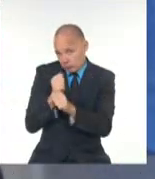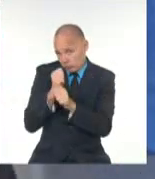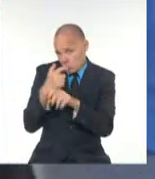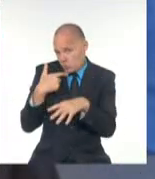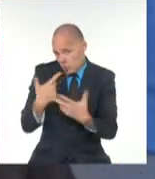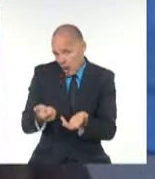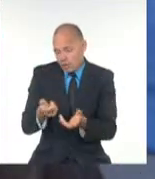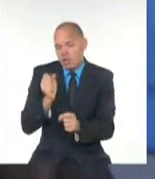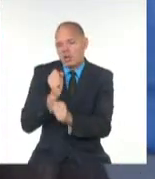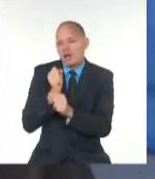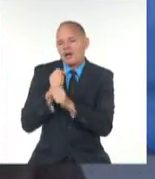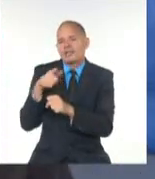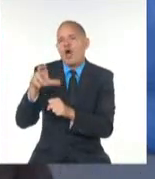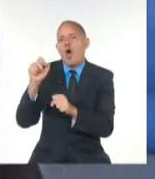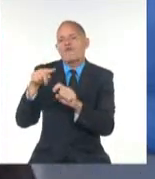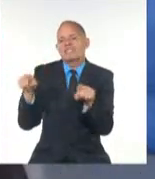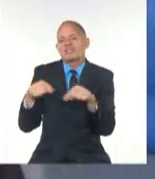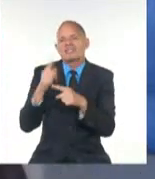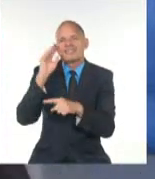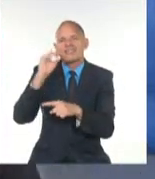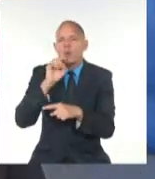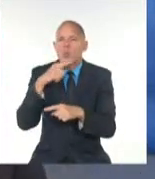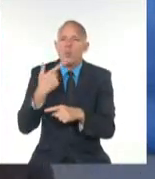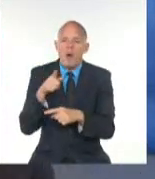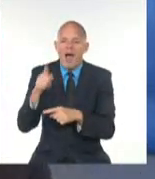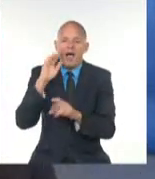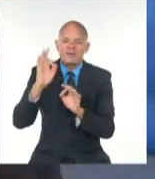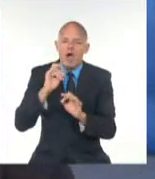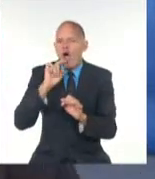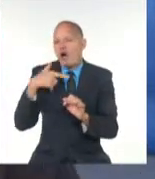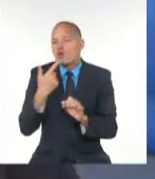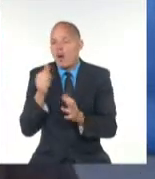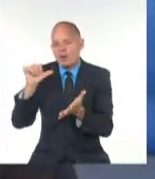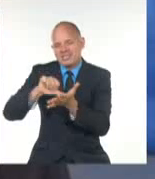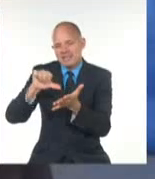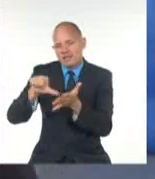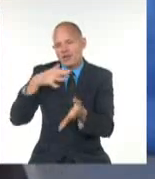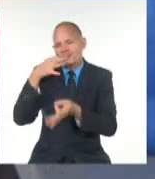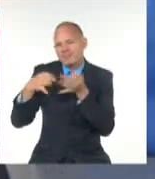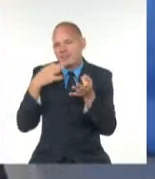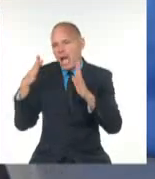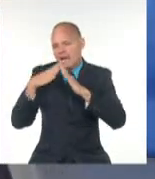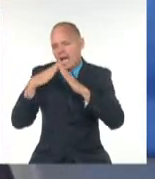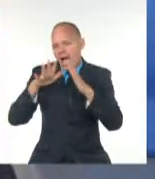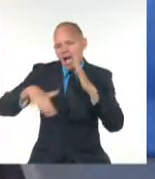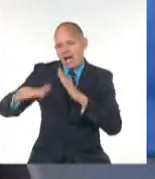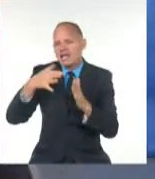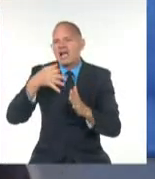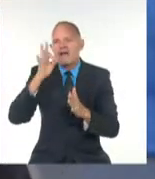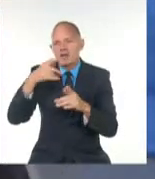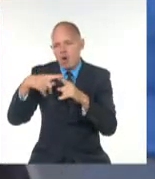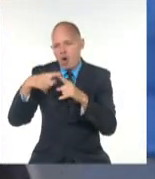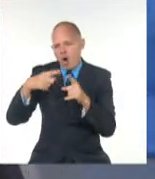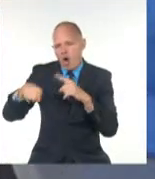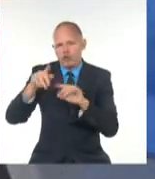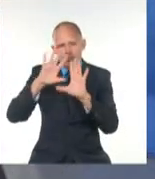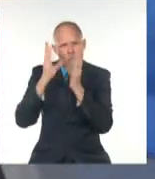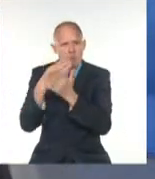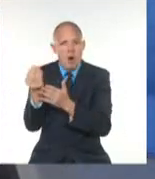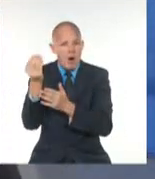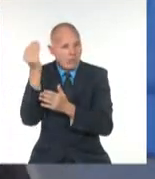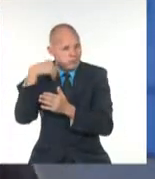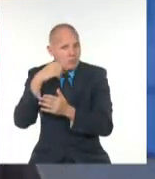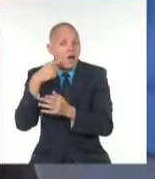de la Ciudad en el Centro de Interpretación de la Cultura del Café Casa Dranguet, que es un espacio donde nos dedicamos a divulgar y